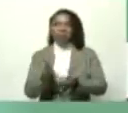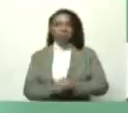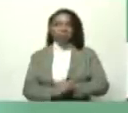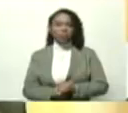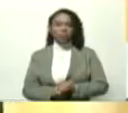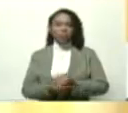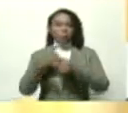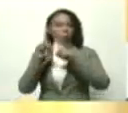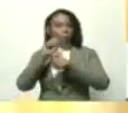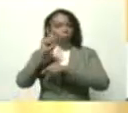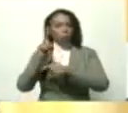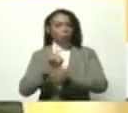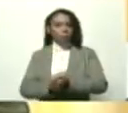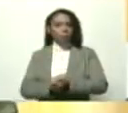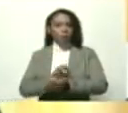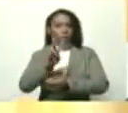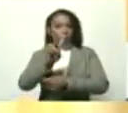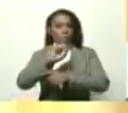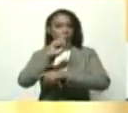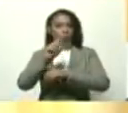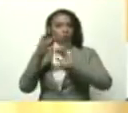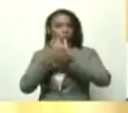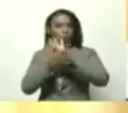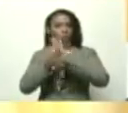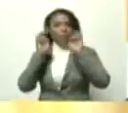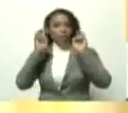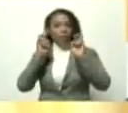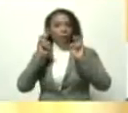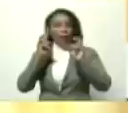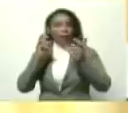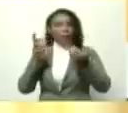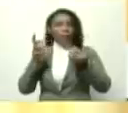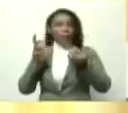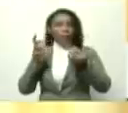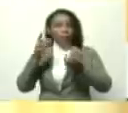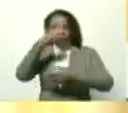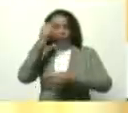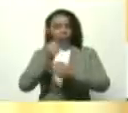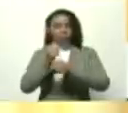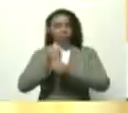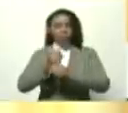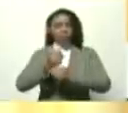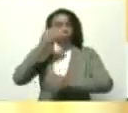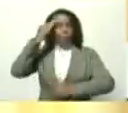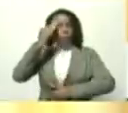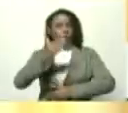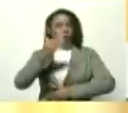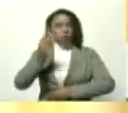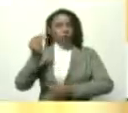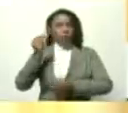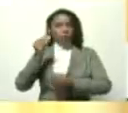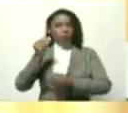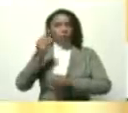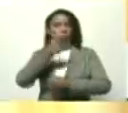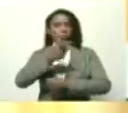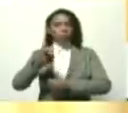siguiente. Ahora tengo dos preguntas relacionadas con la operación civil-militar en